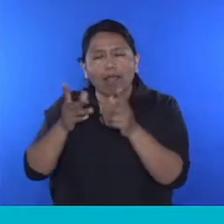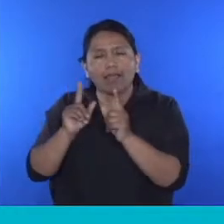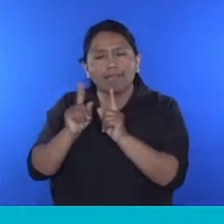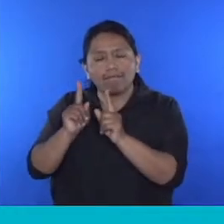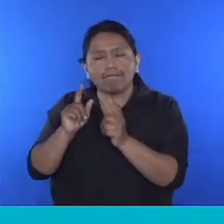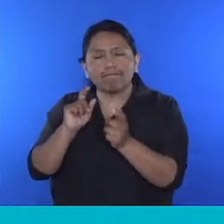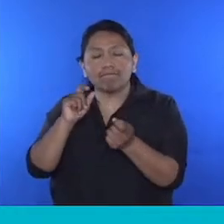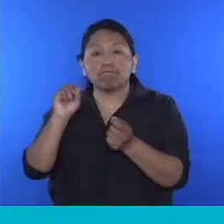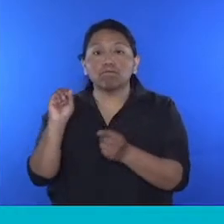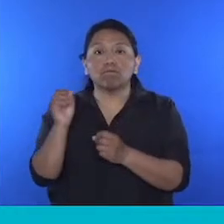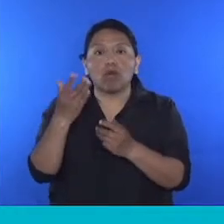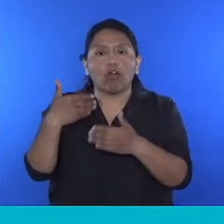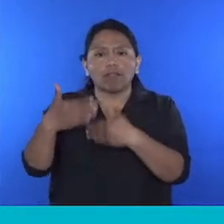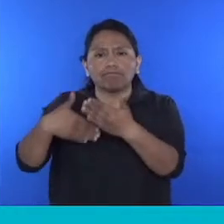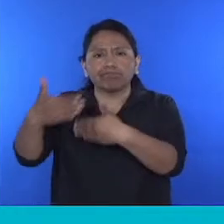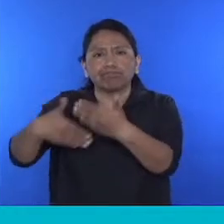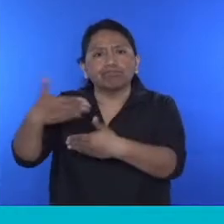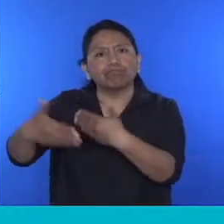democratizadoras y modernizadoras